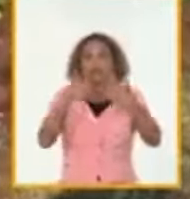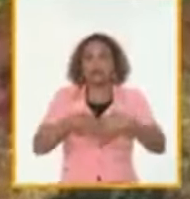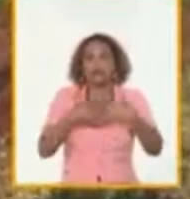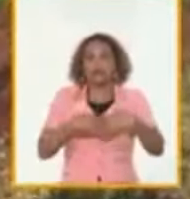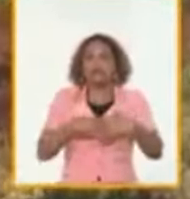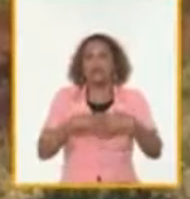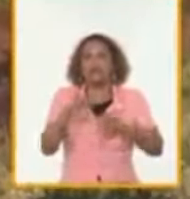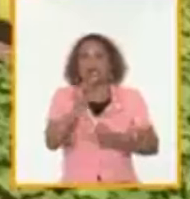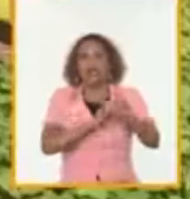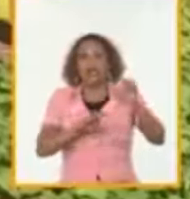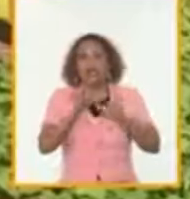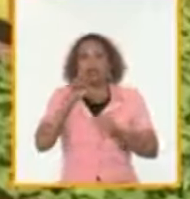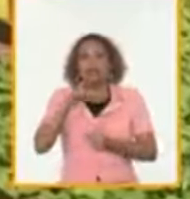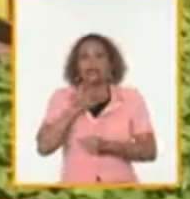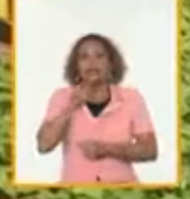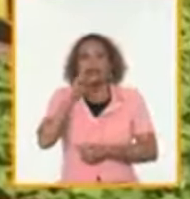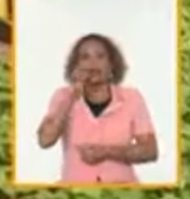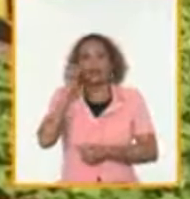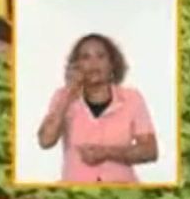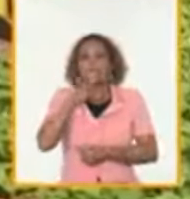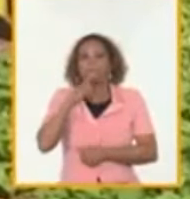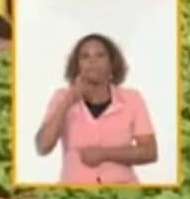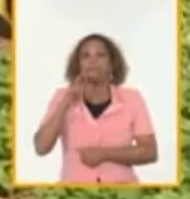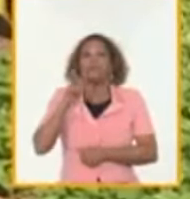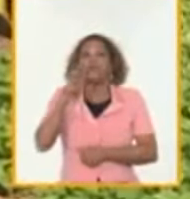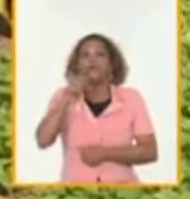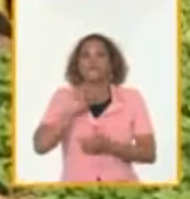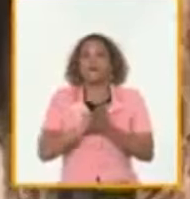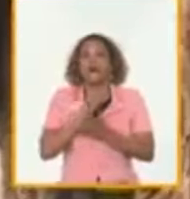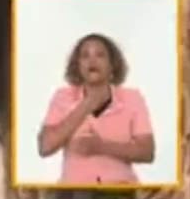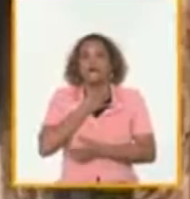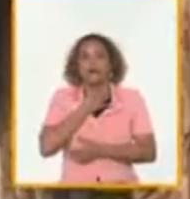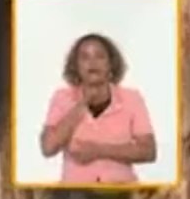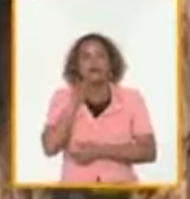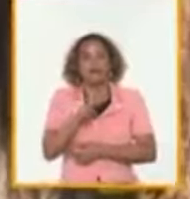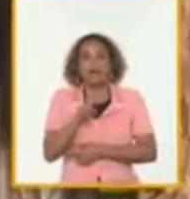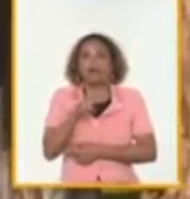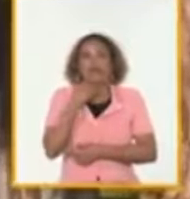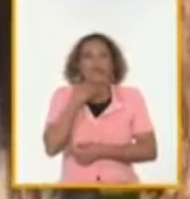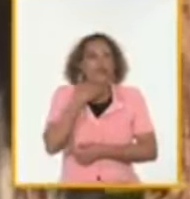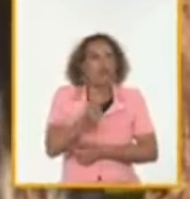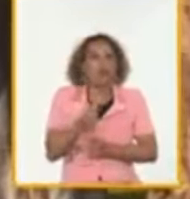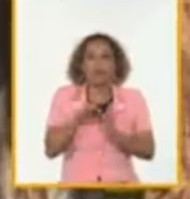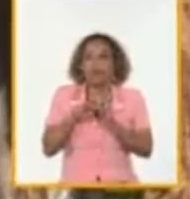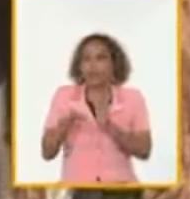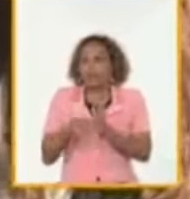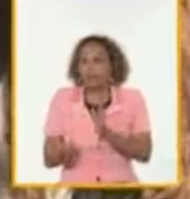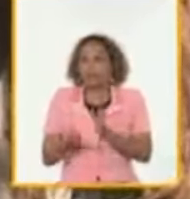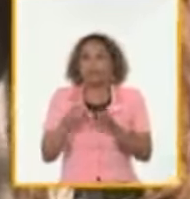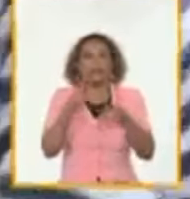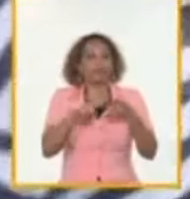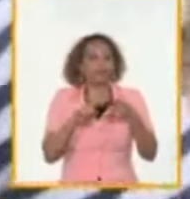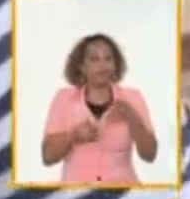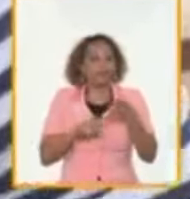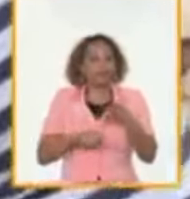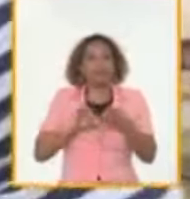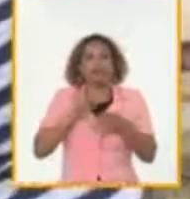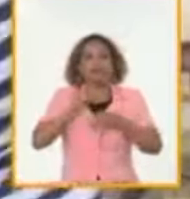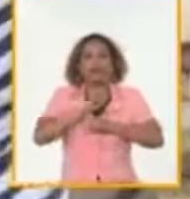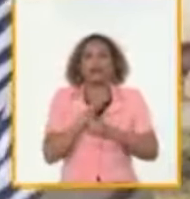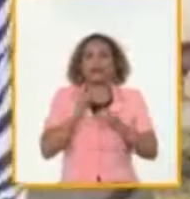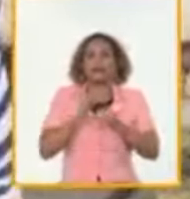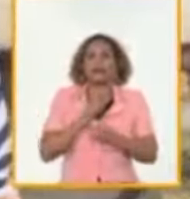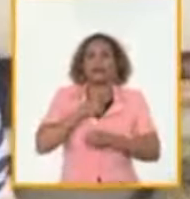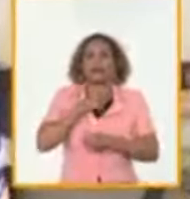bueno para el arroz es muy bueno para otro grupo de productos Incluso se ha estado estudiando en la alimentación de los saes los cerdos y el ganado